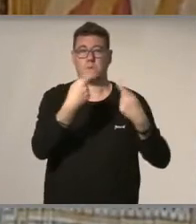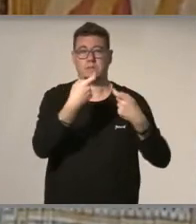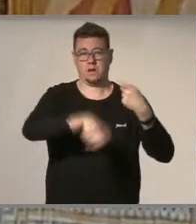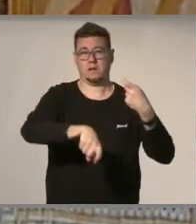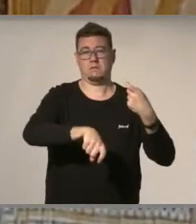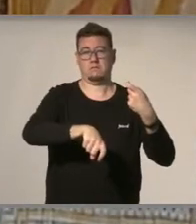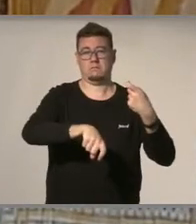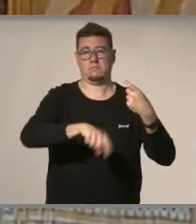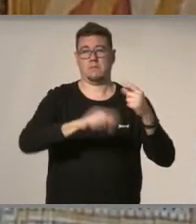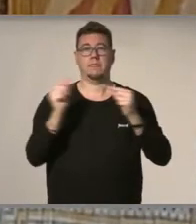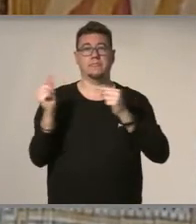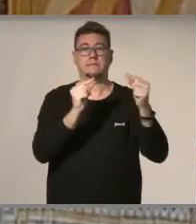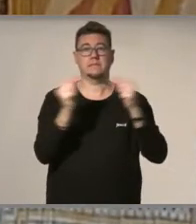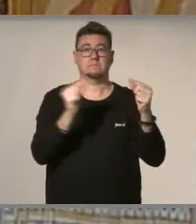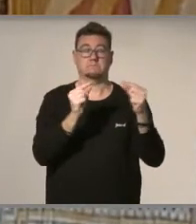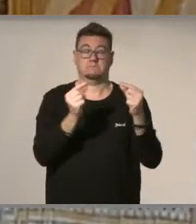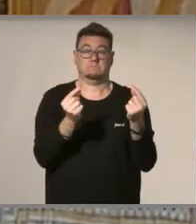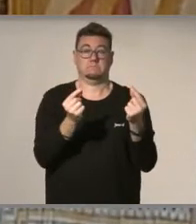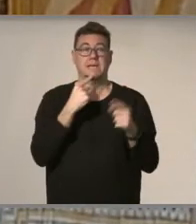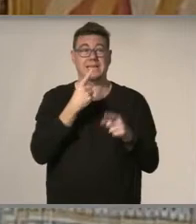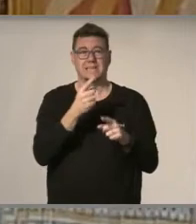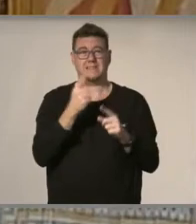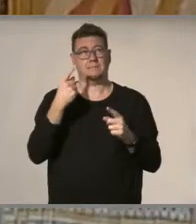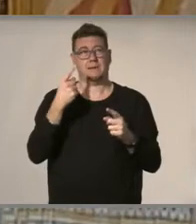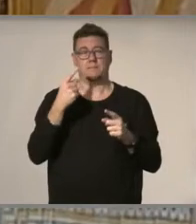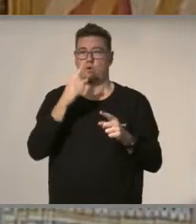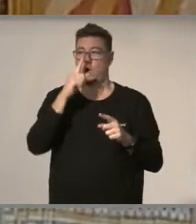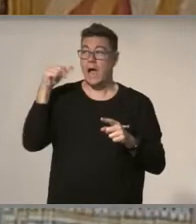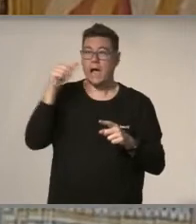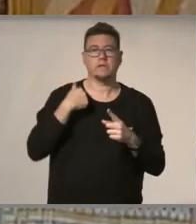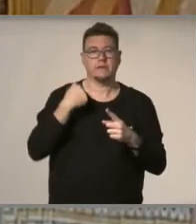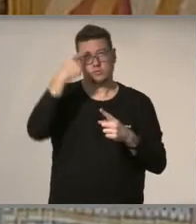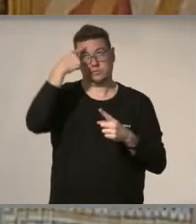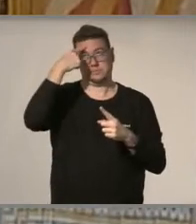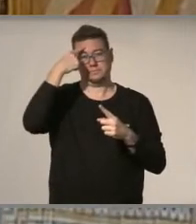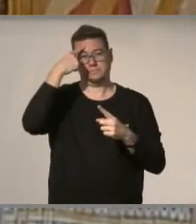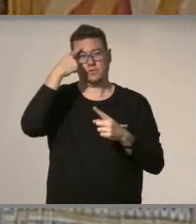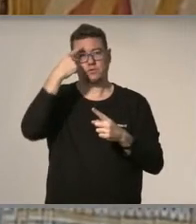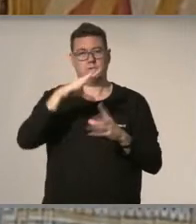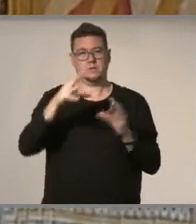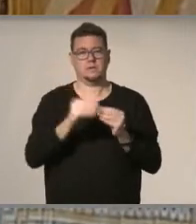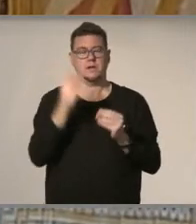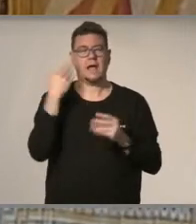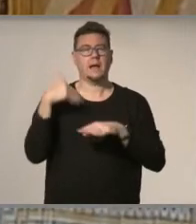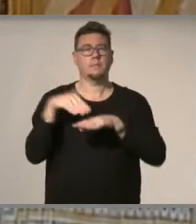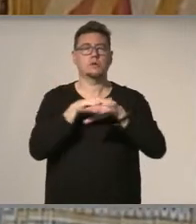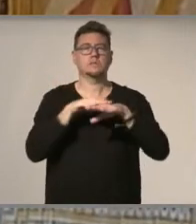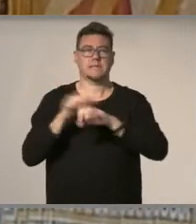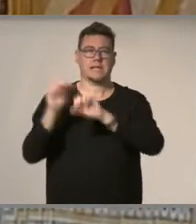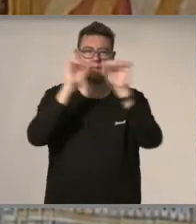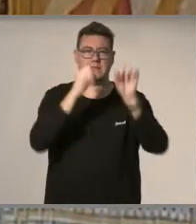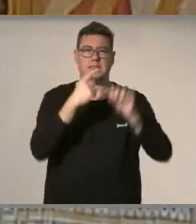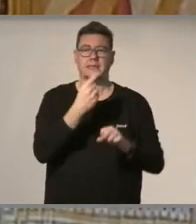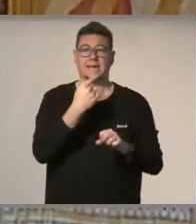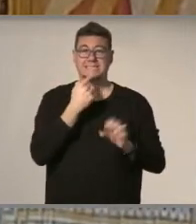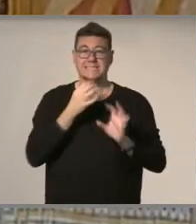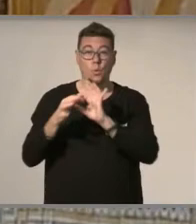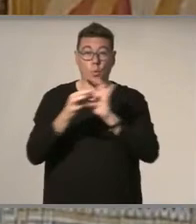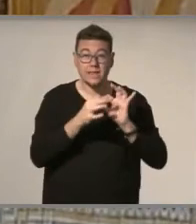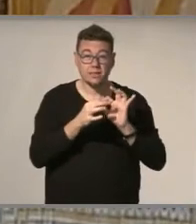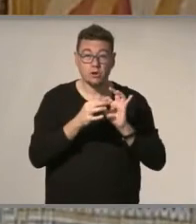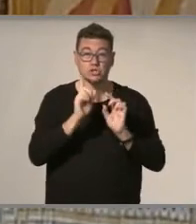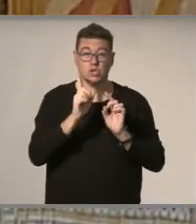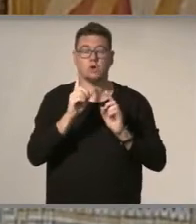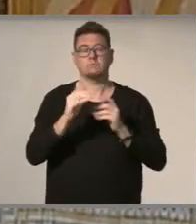debilita. Esa es, de nuevo, la gran lección de este último año. Como bien decía la ministra, solo unidos saldremos